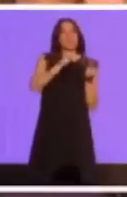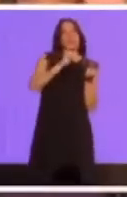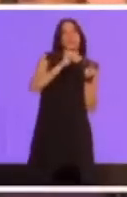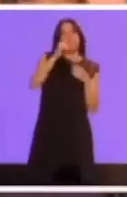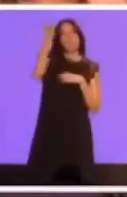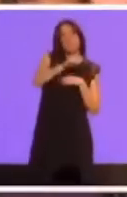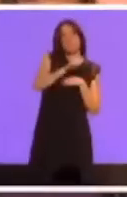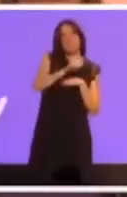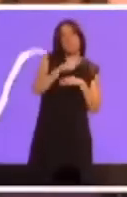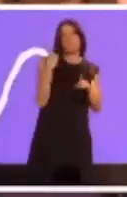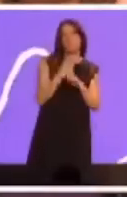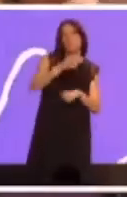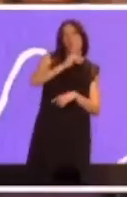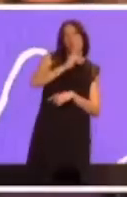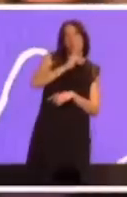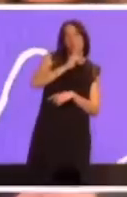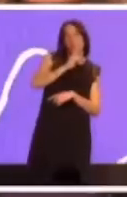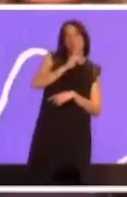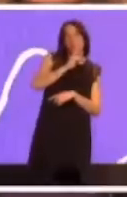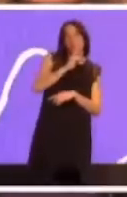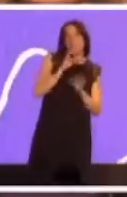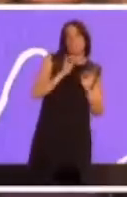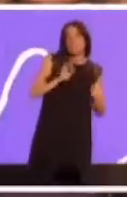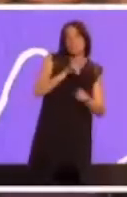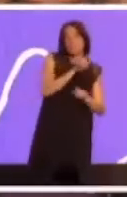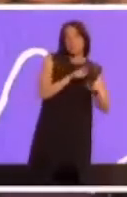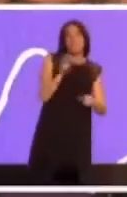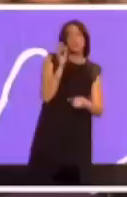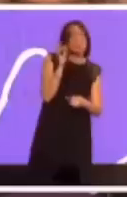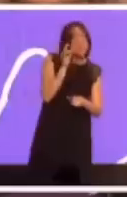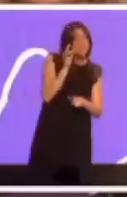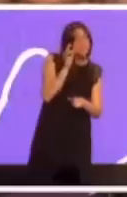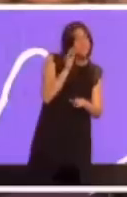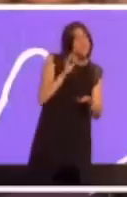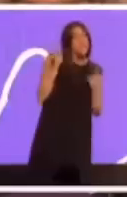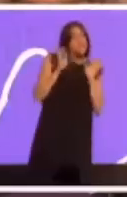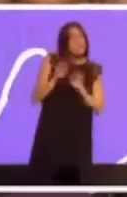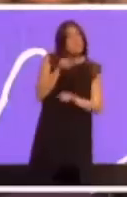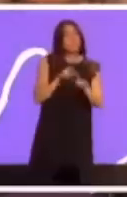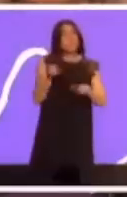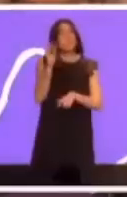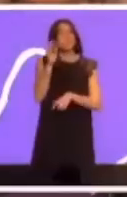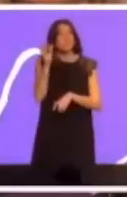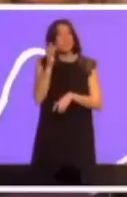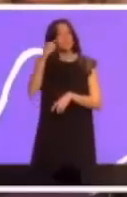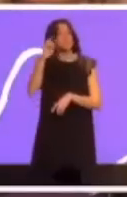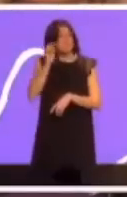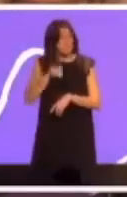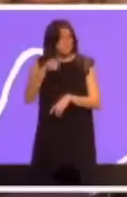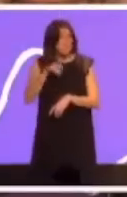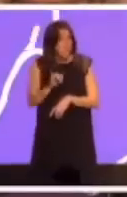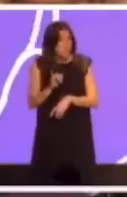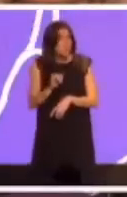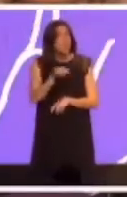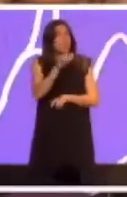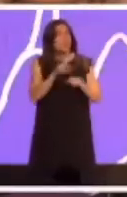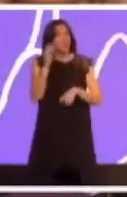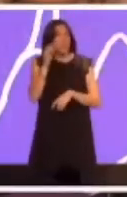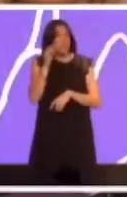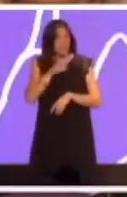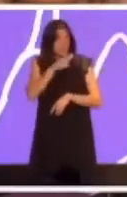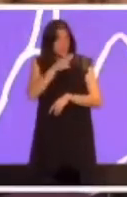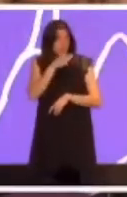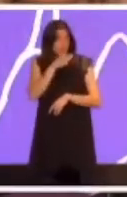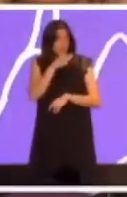el machismo especialmente las mujeres y especialmente las mujeres con más experiencia las mujeres más mayores